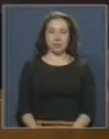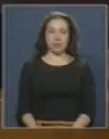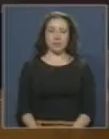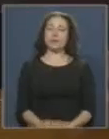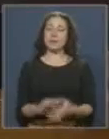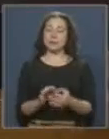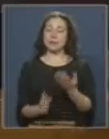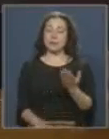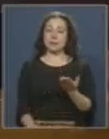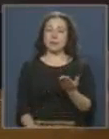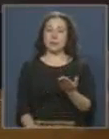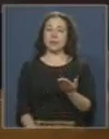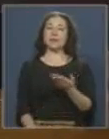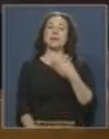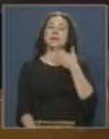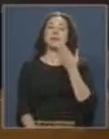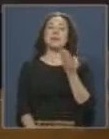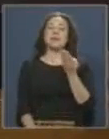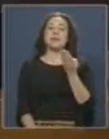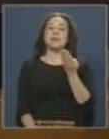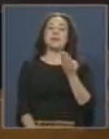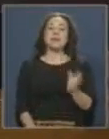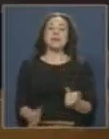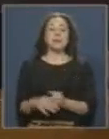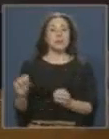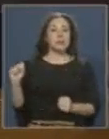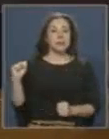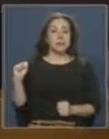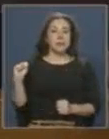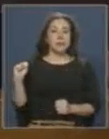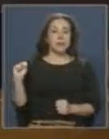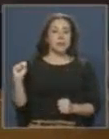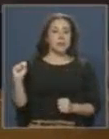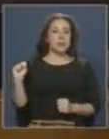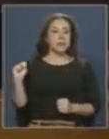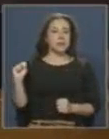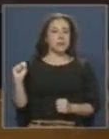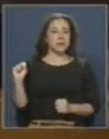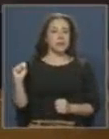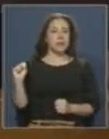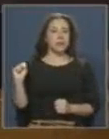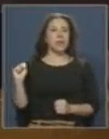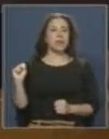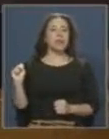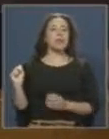tiempo del Partido Comunista, le ofrecemos la palabra al colega diputado, señor Boris.